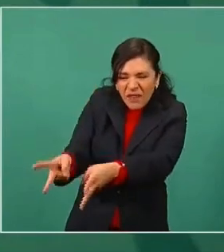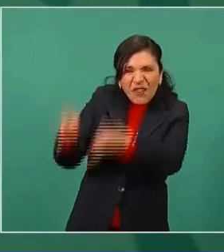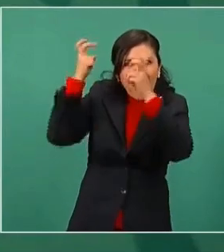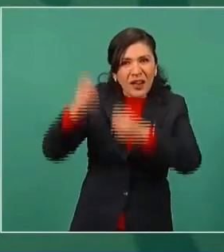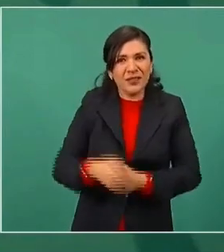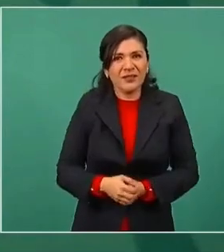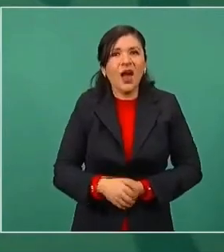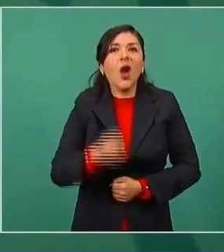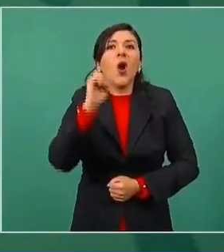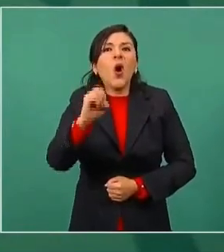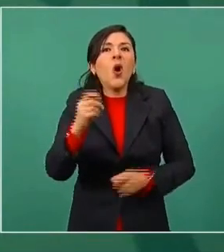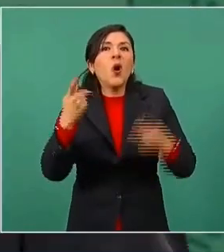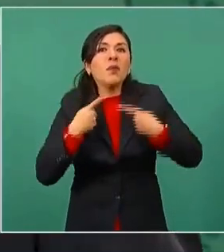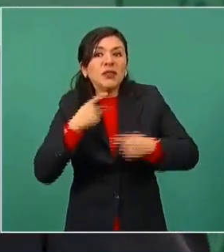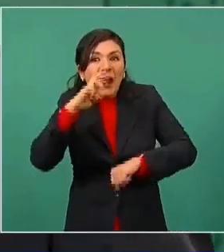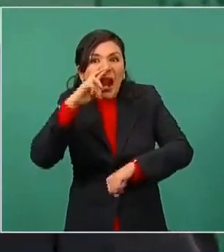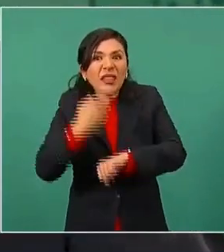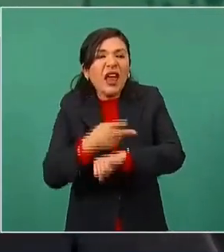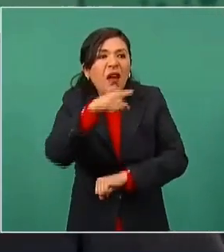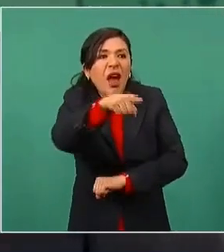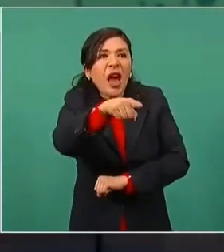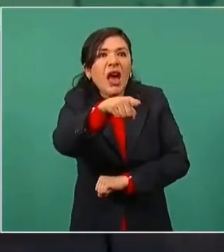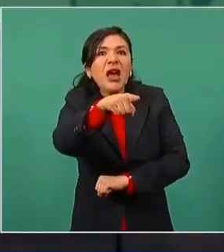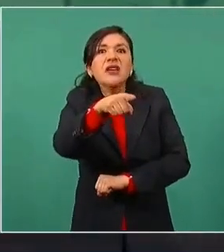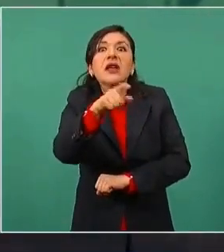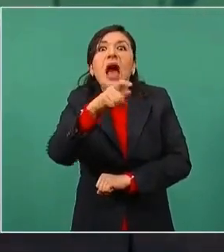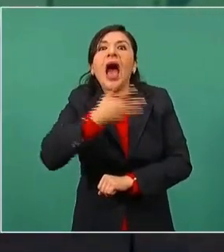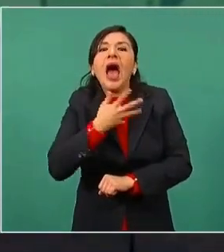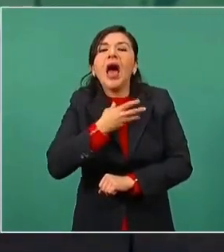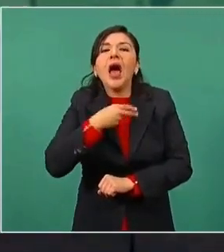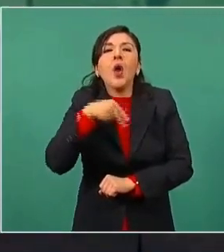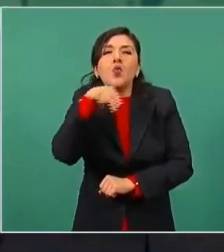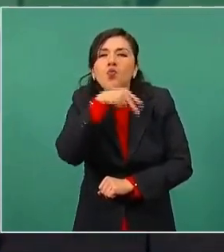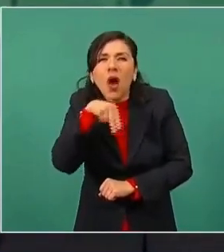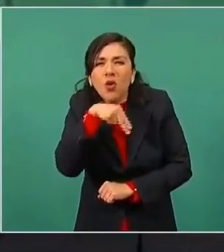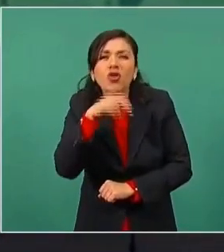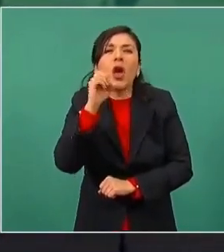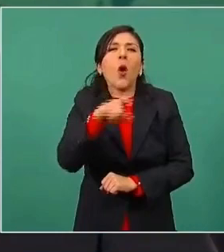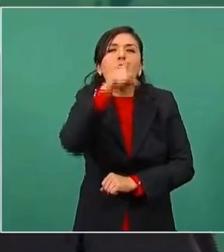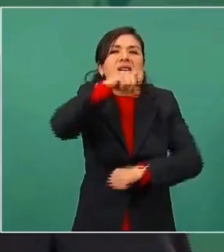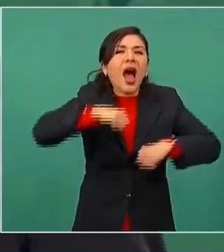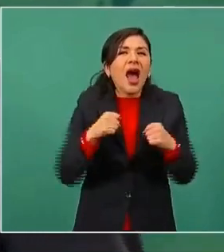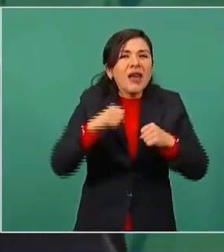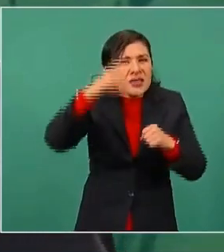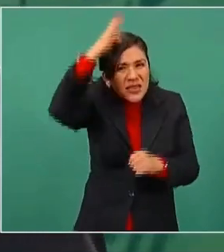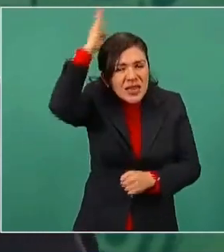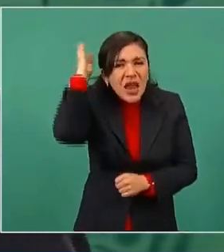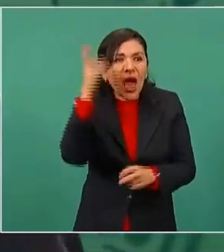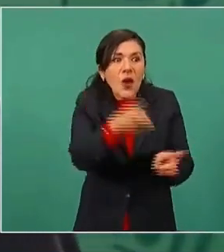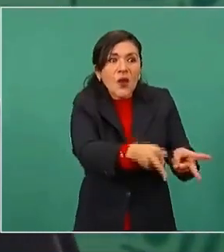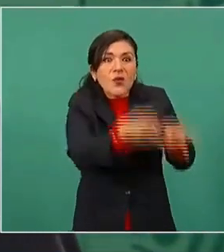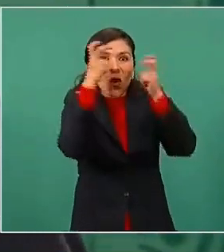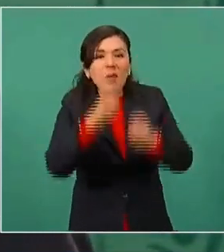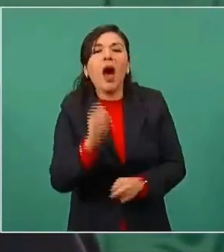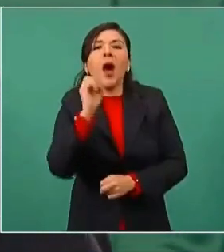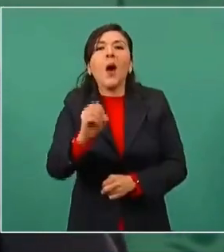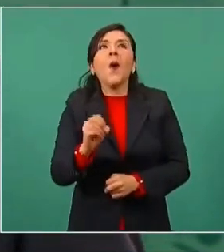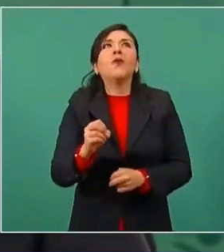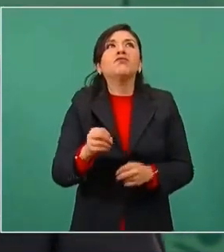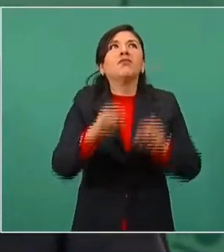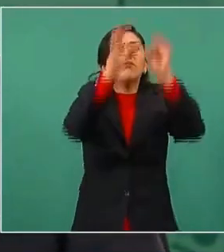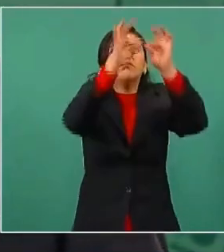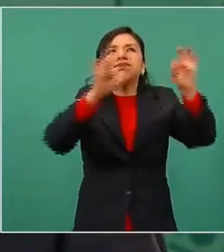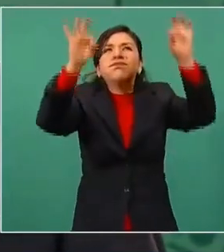una gallina, un pavo, la ropa tendida en el patio,